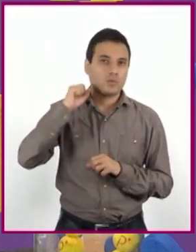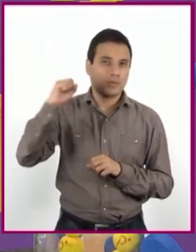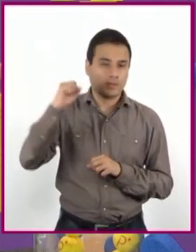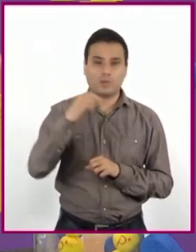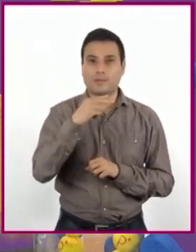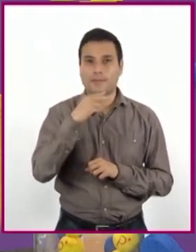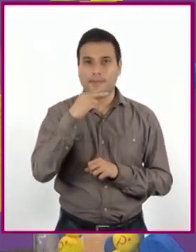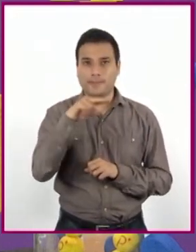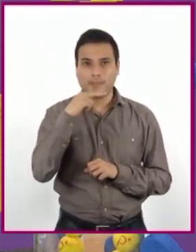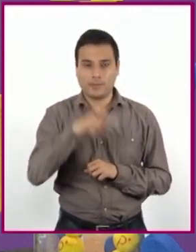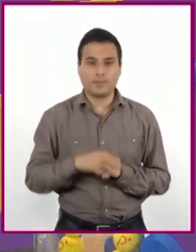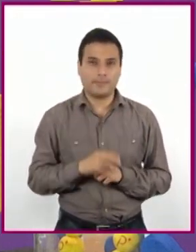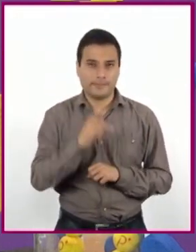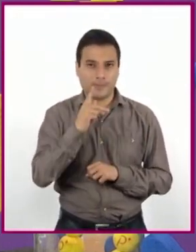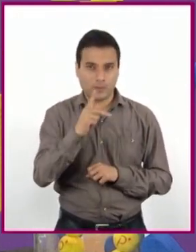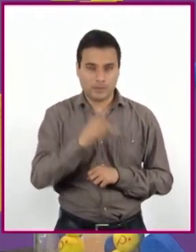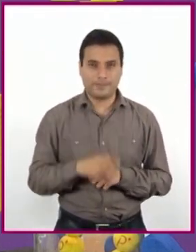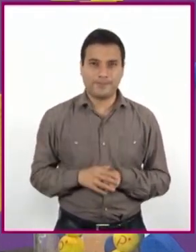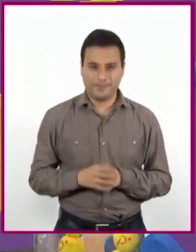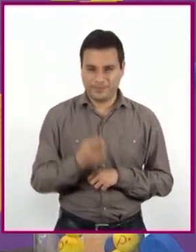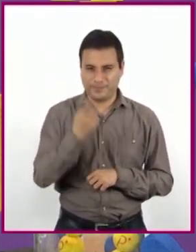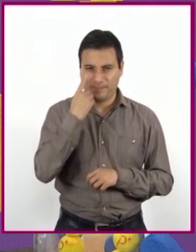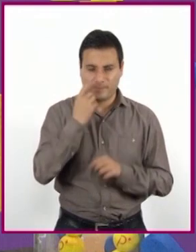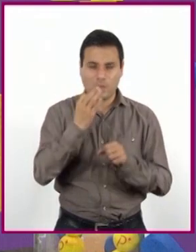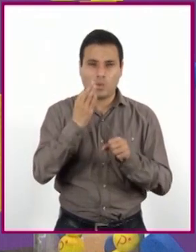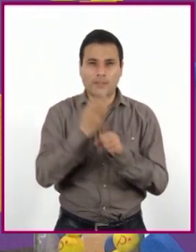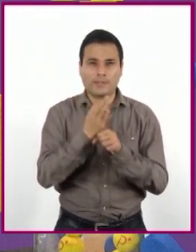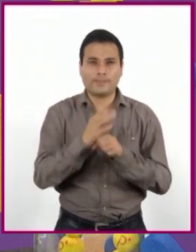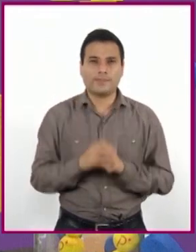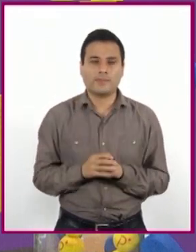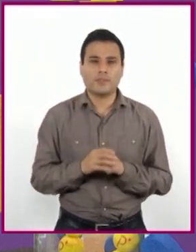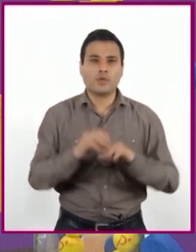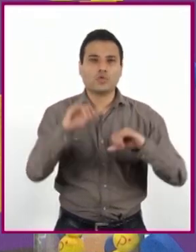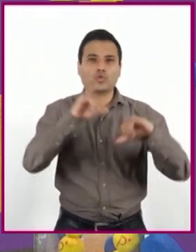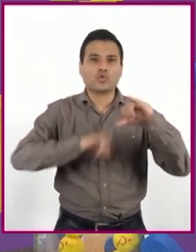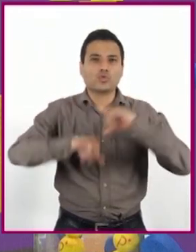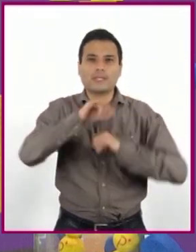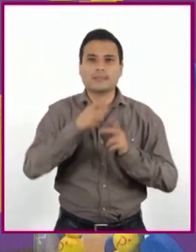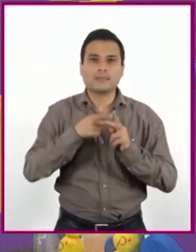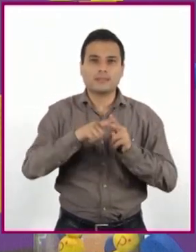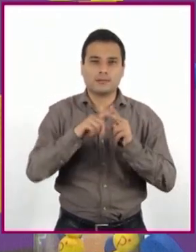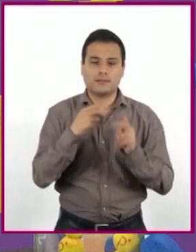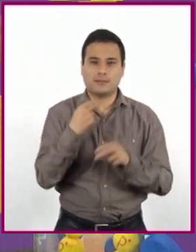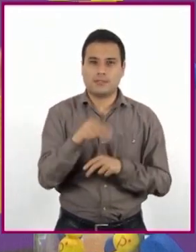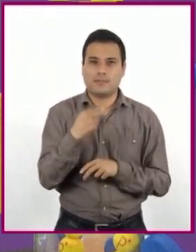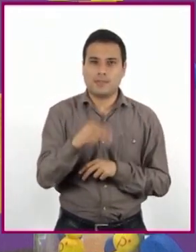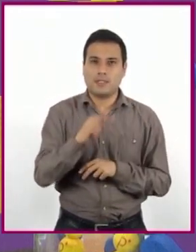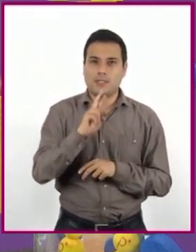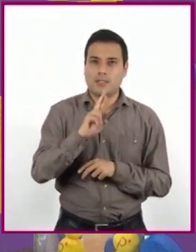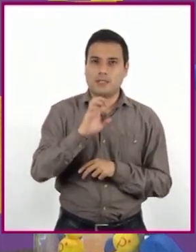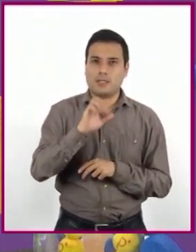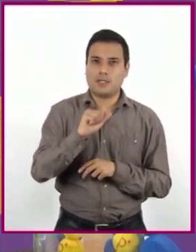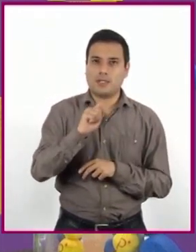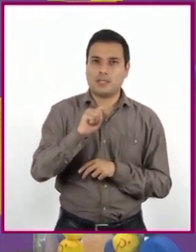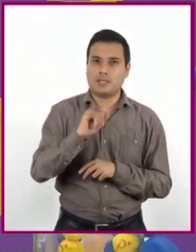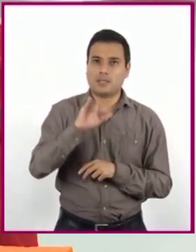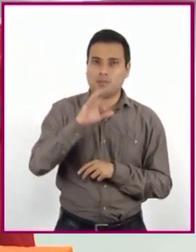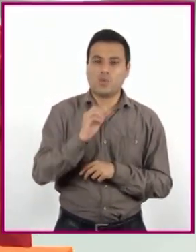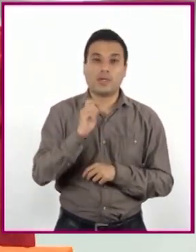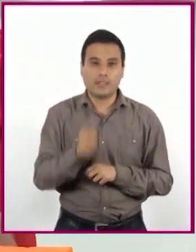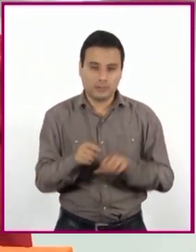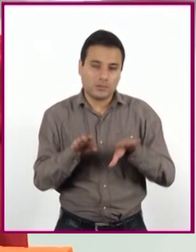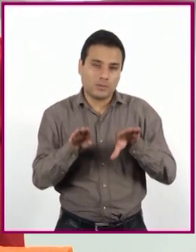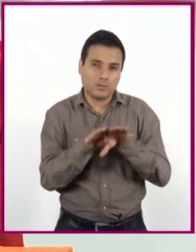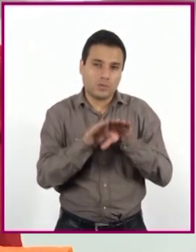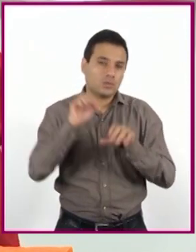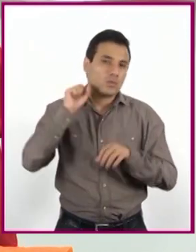pues siguiendo con esta analogía, las sustancias iniciales se les llama reactivos. Podría decirse que son los sujetos.